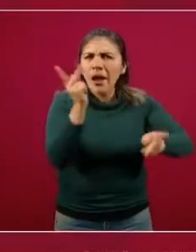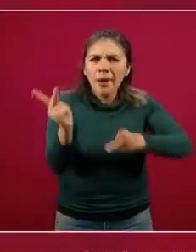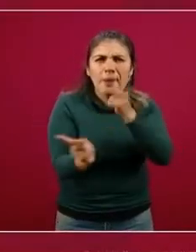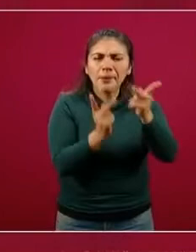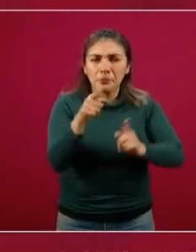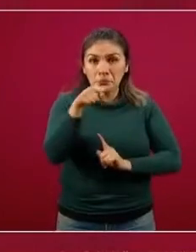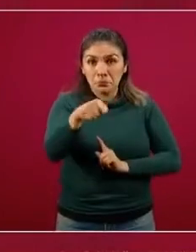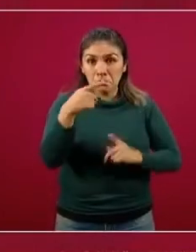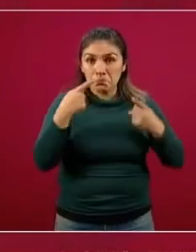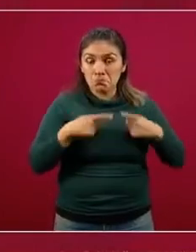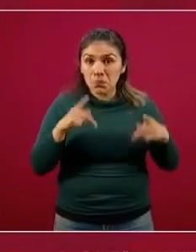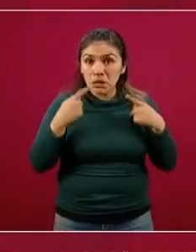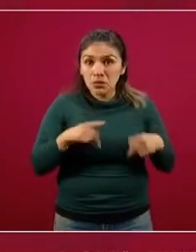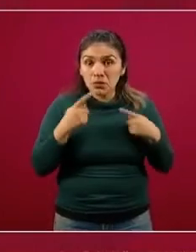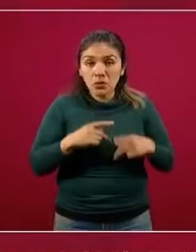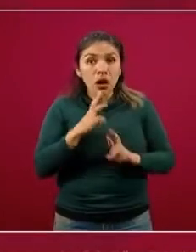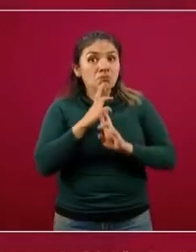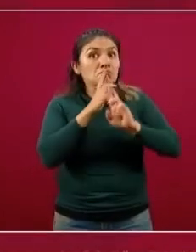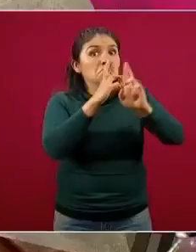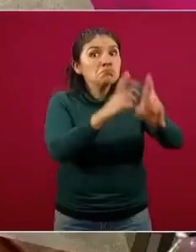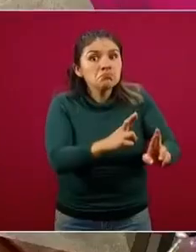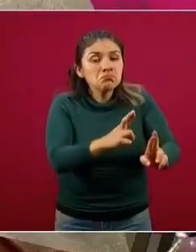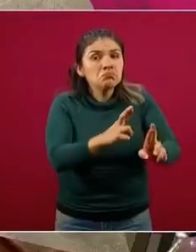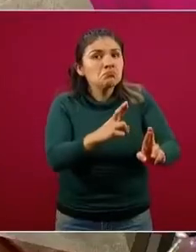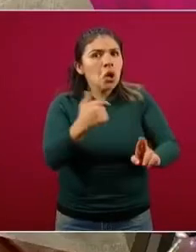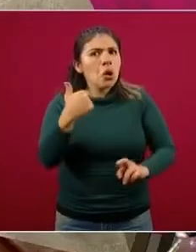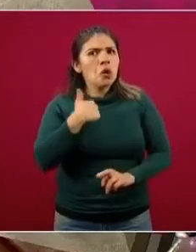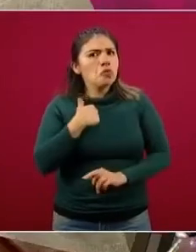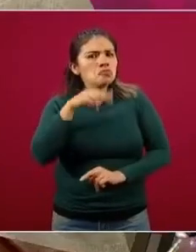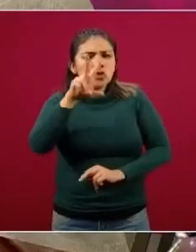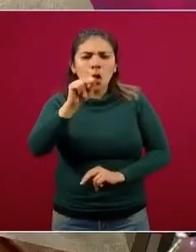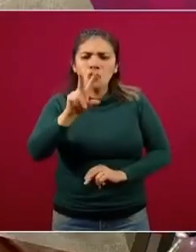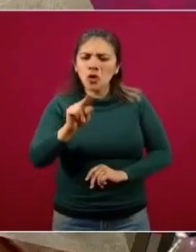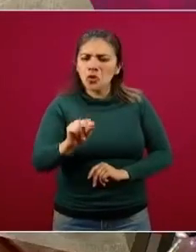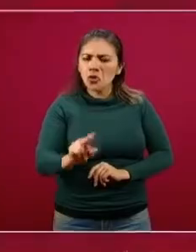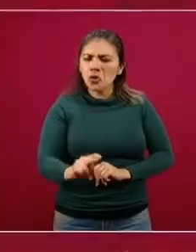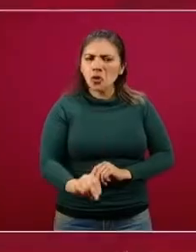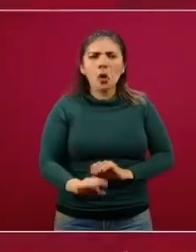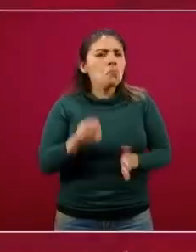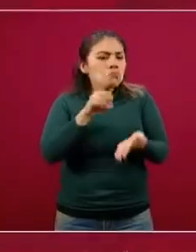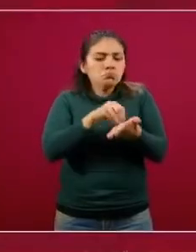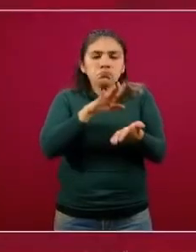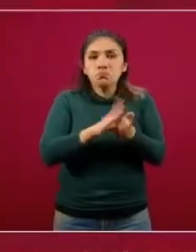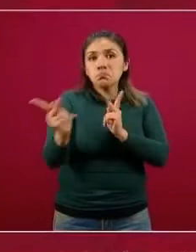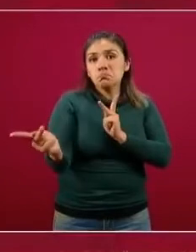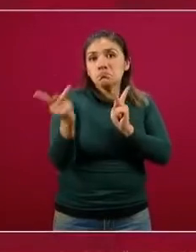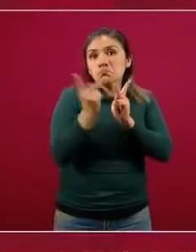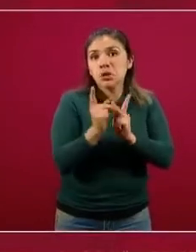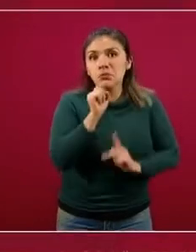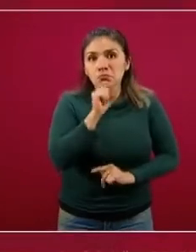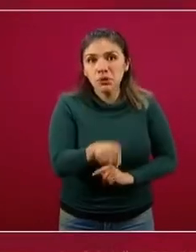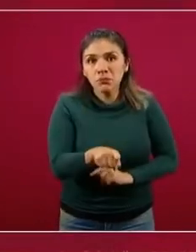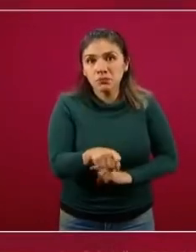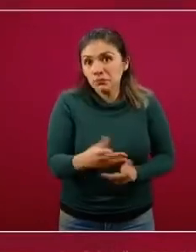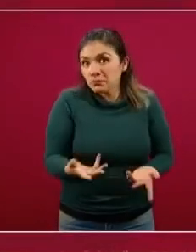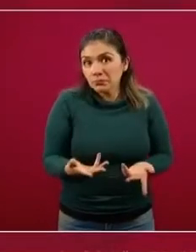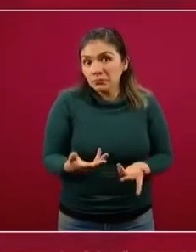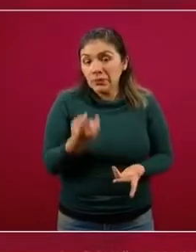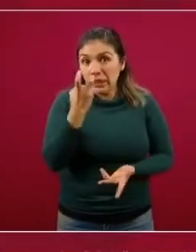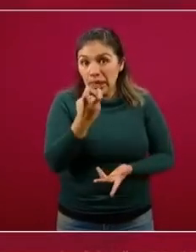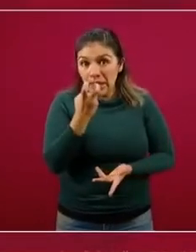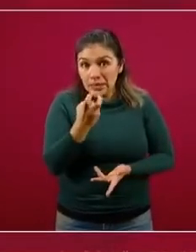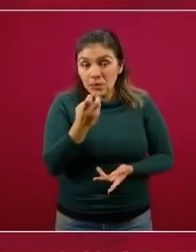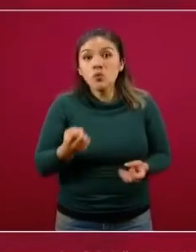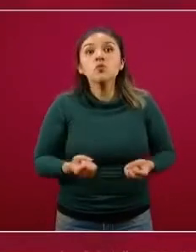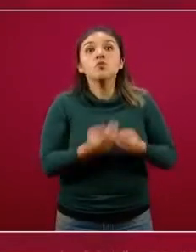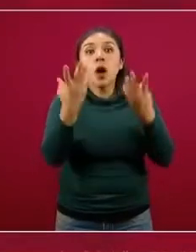le hace la pregunta. Si la persona responde no a todo, así queda registrado. Y este porcentaje, que a lo